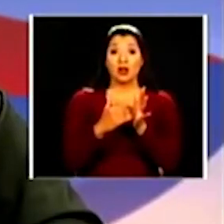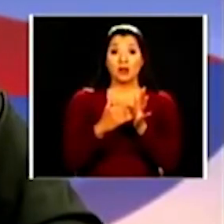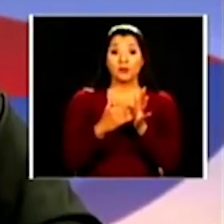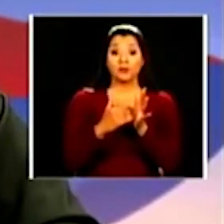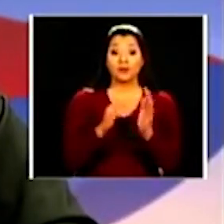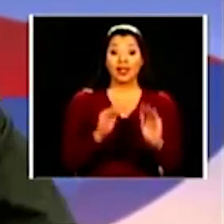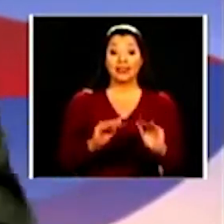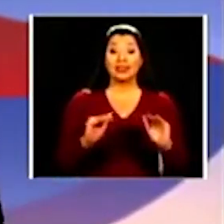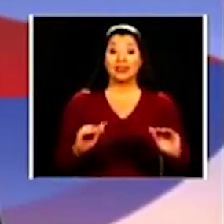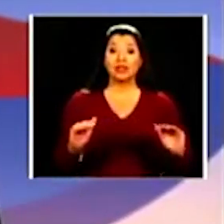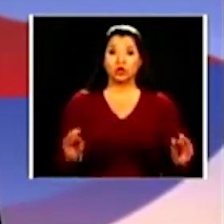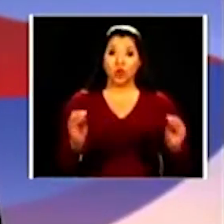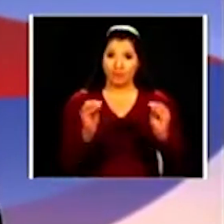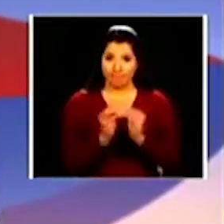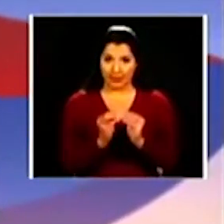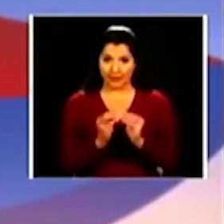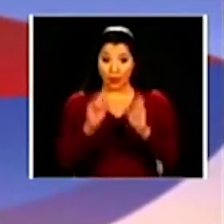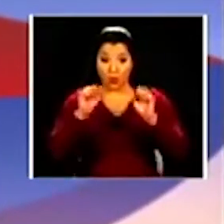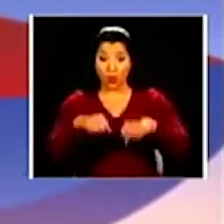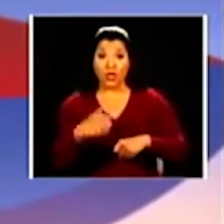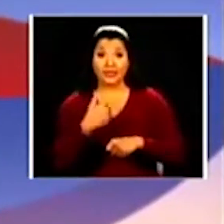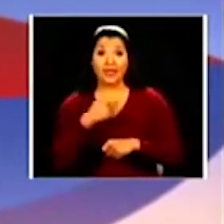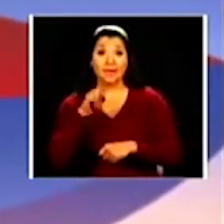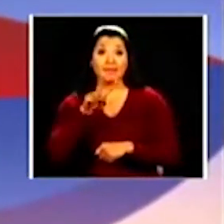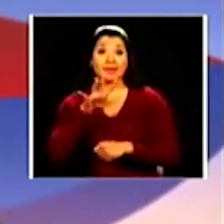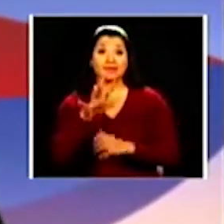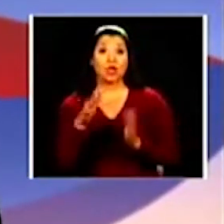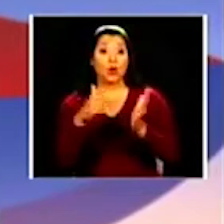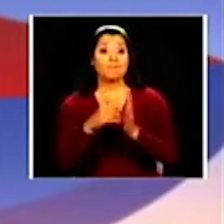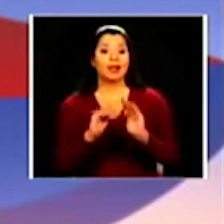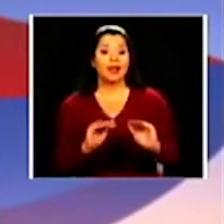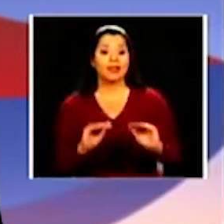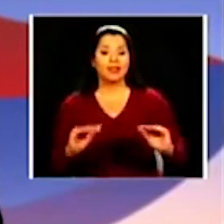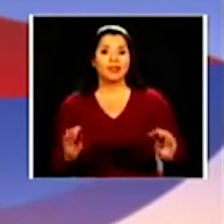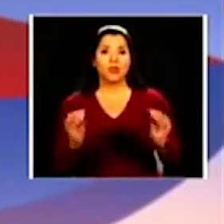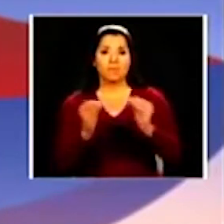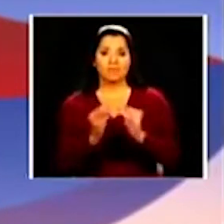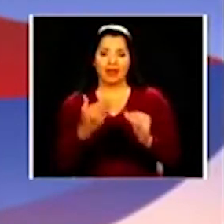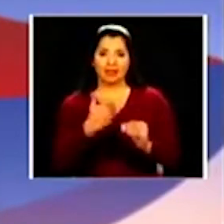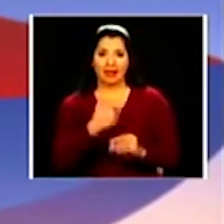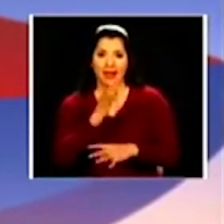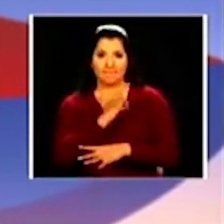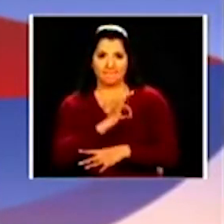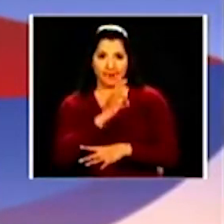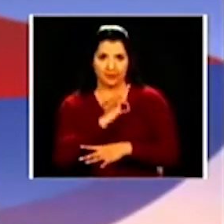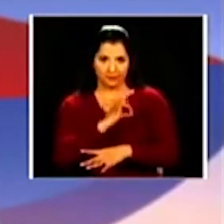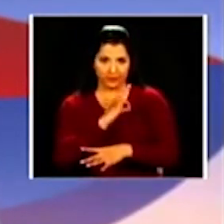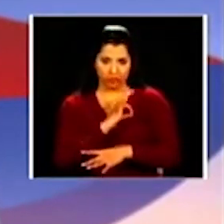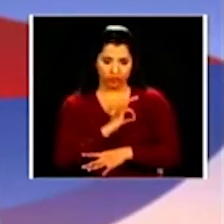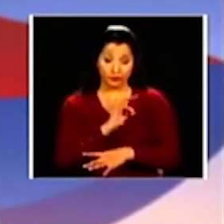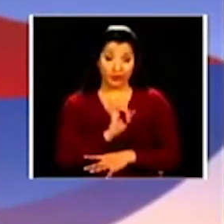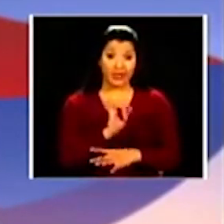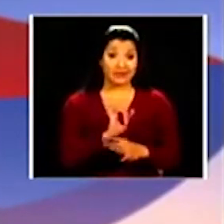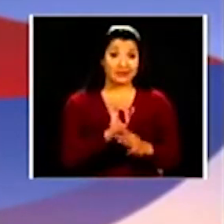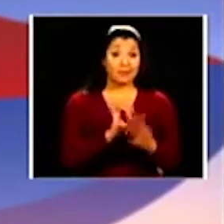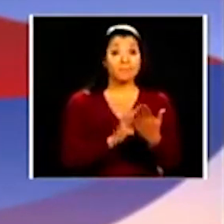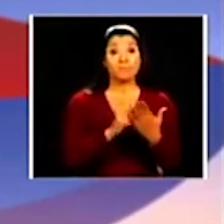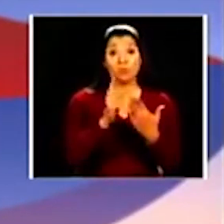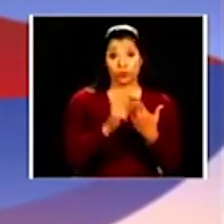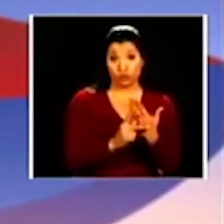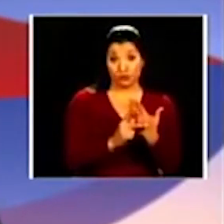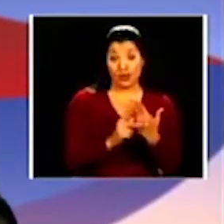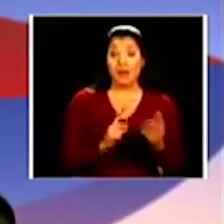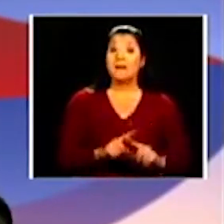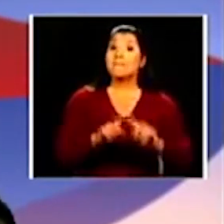niños más, por lo menos tener 25,000 niños y niñas más que sean beneficiarios de este programa en particular. Pero no